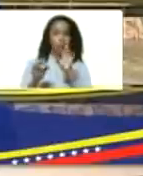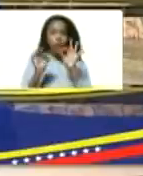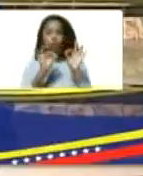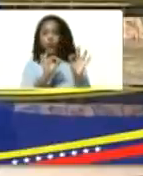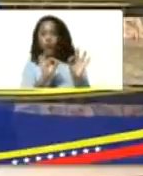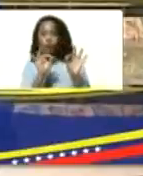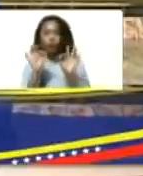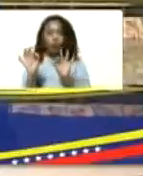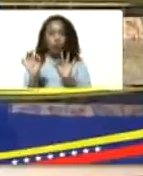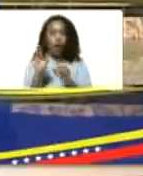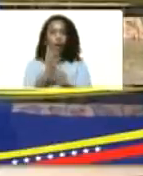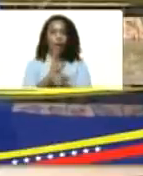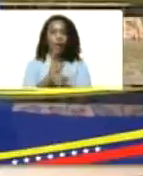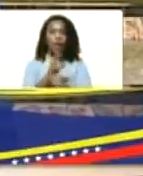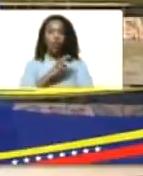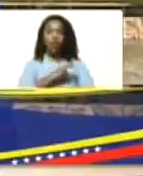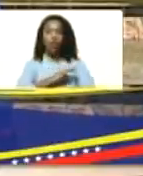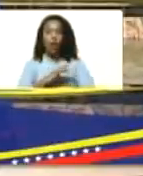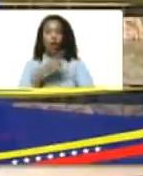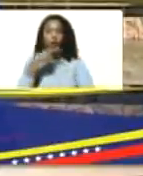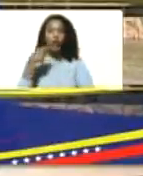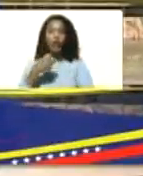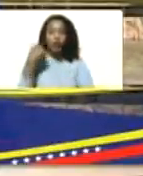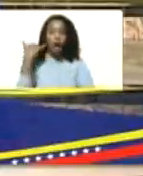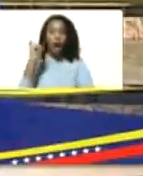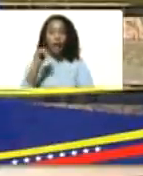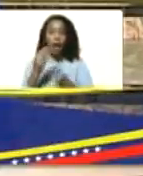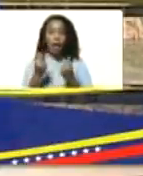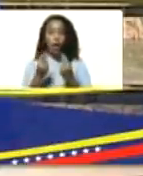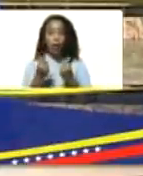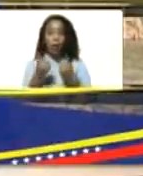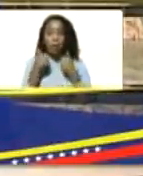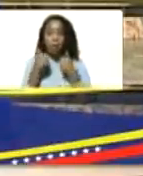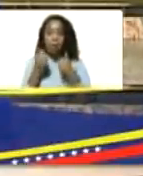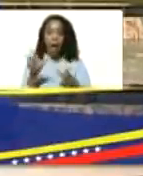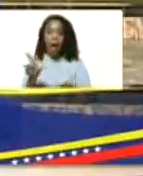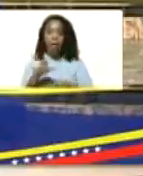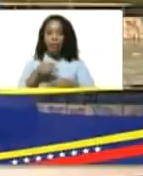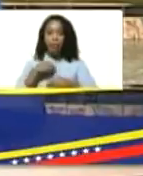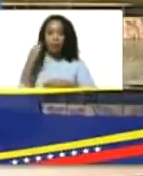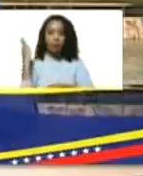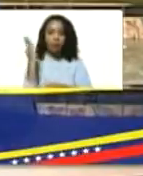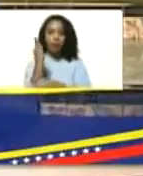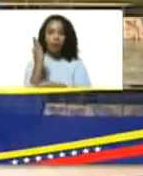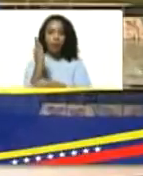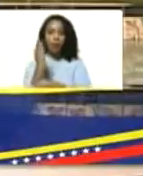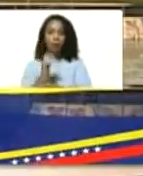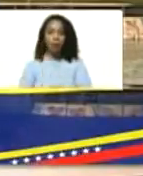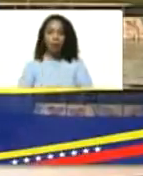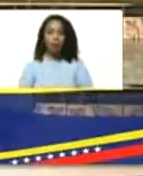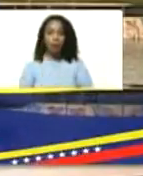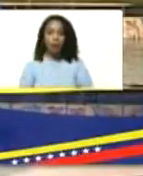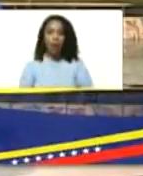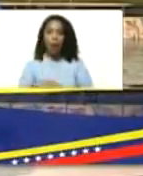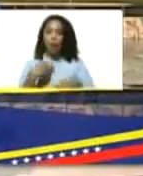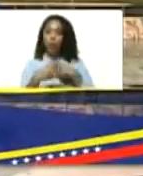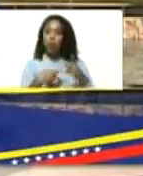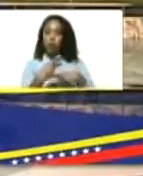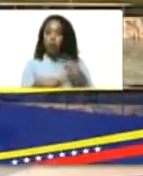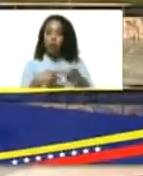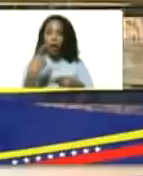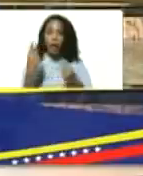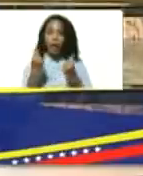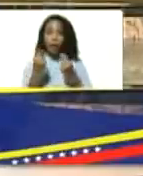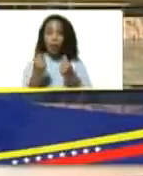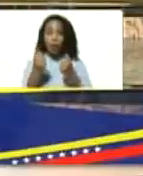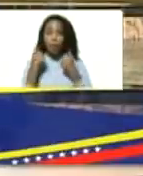sociales y rusia tiene una economía bastante estable adaptándose a las sanciones produciendo rusia y una economía